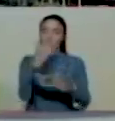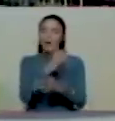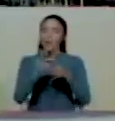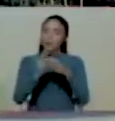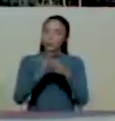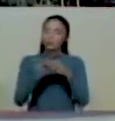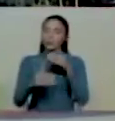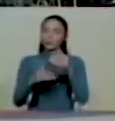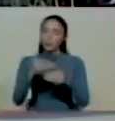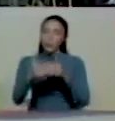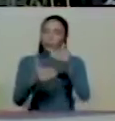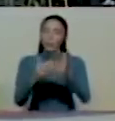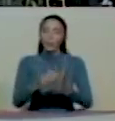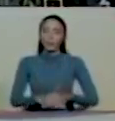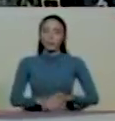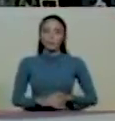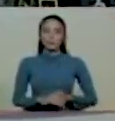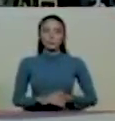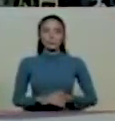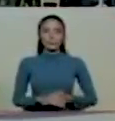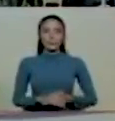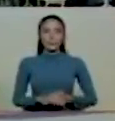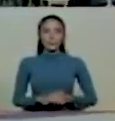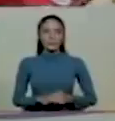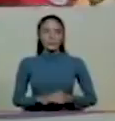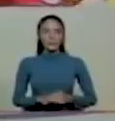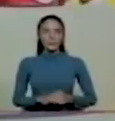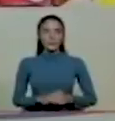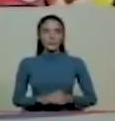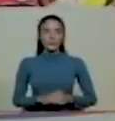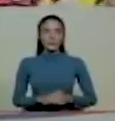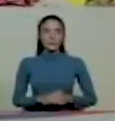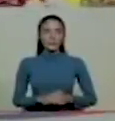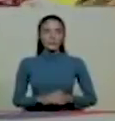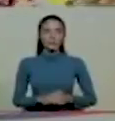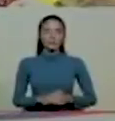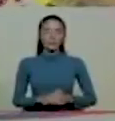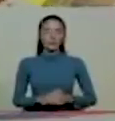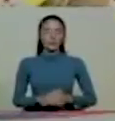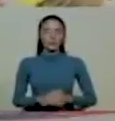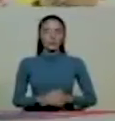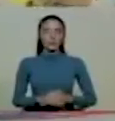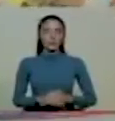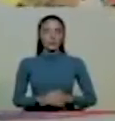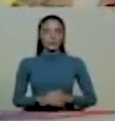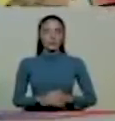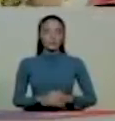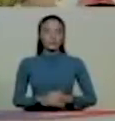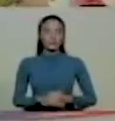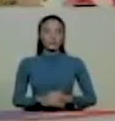funcional, en un sistema que no le falle al pueblo a ningún nivel.